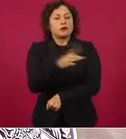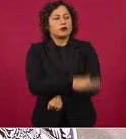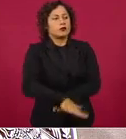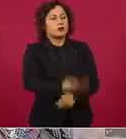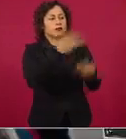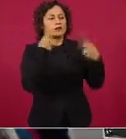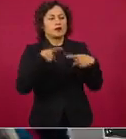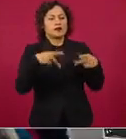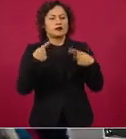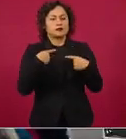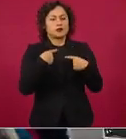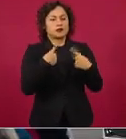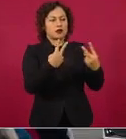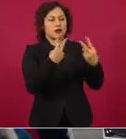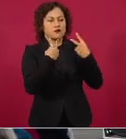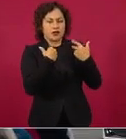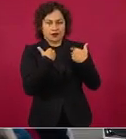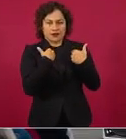entiende.